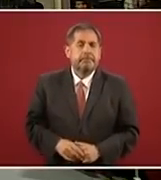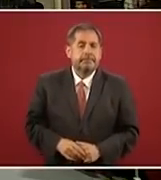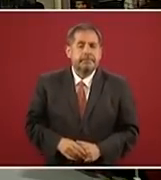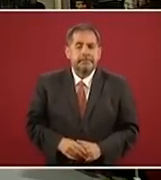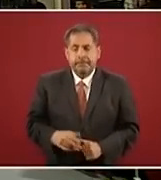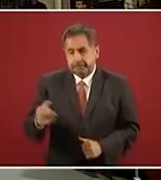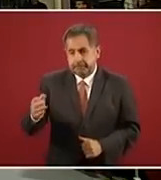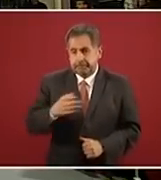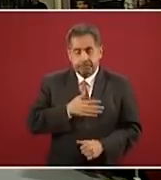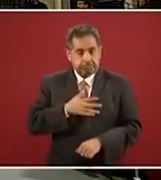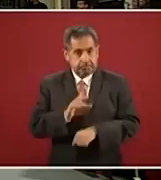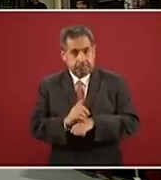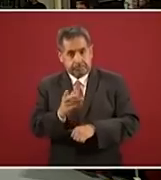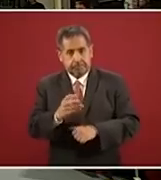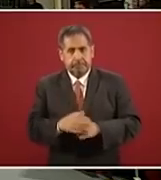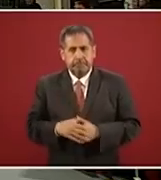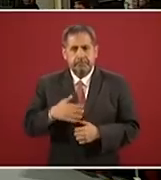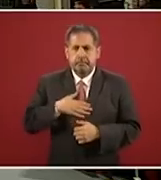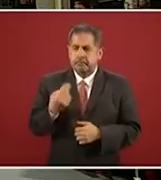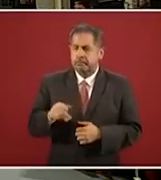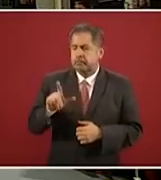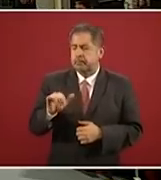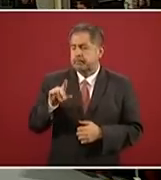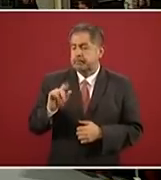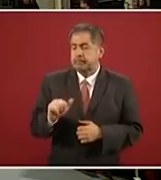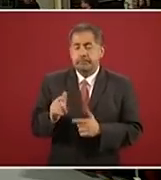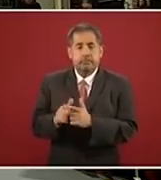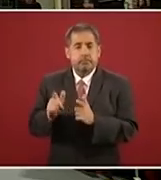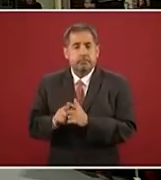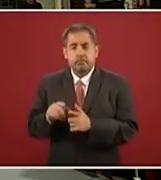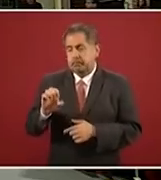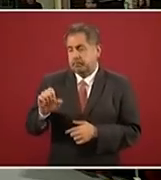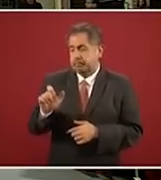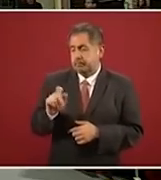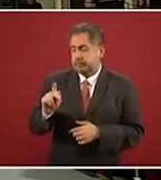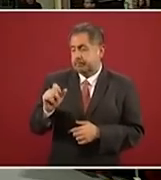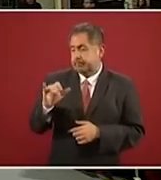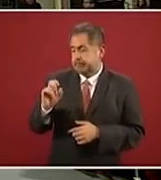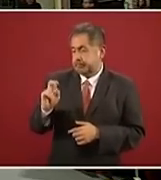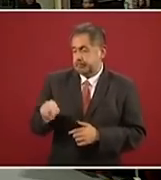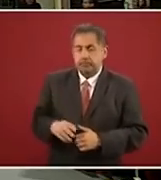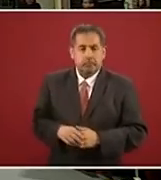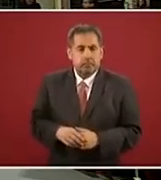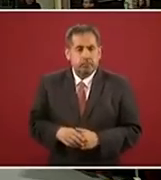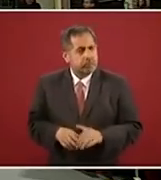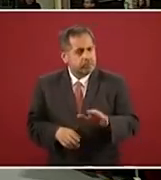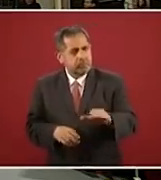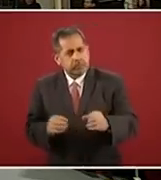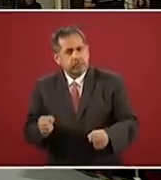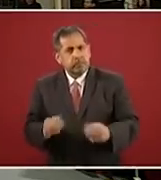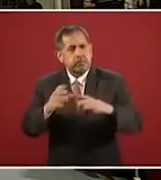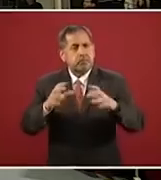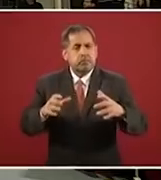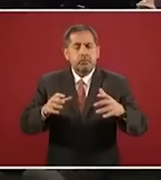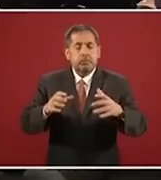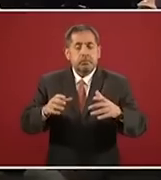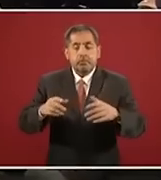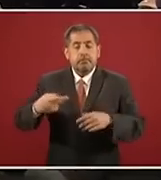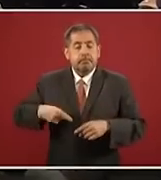buenos días canciller lidia lista de grupo expansión quisiera preguntarle cuántos funcionarios del gobierno de evo morales